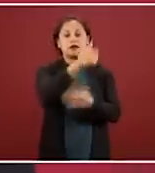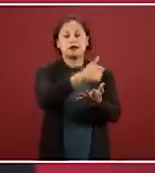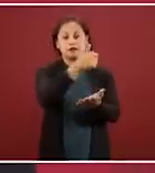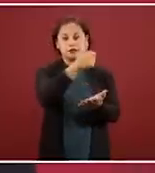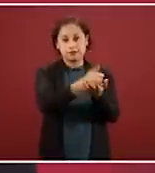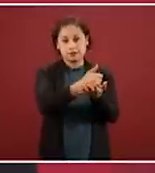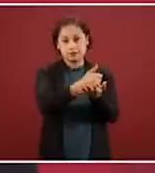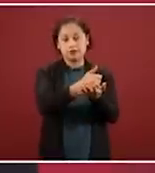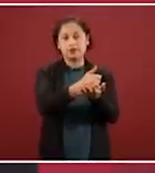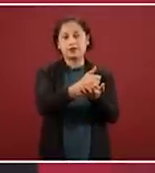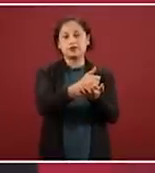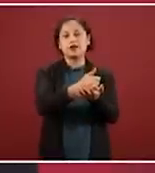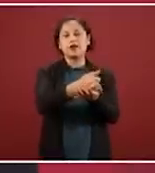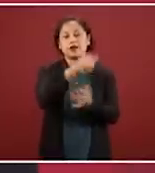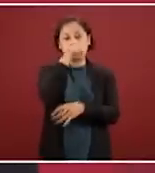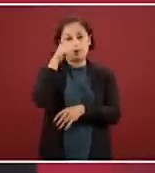Chihuahua,